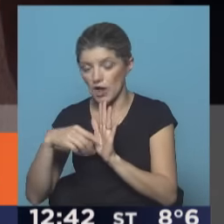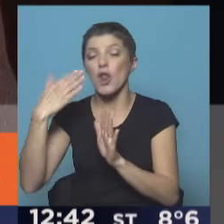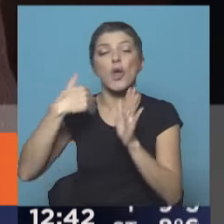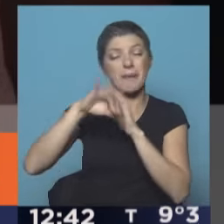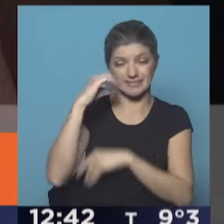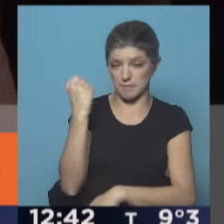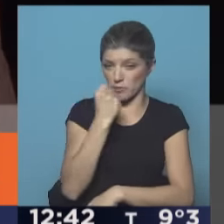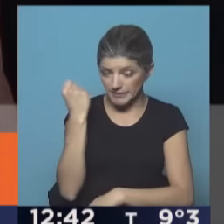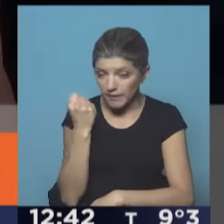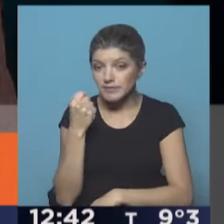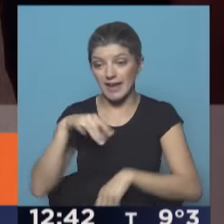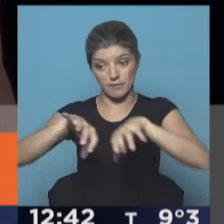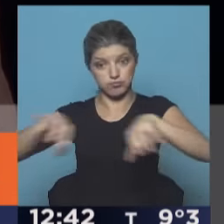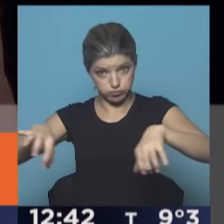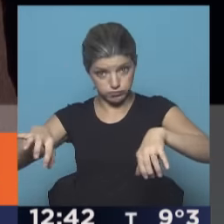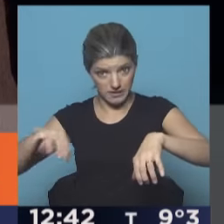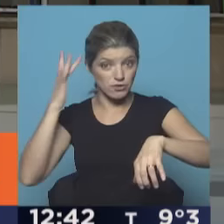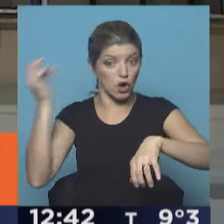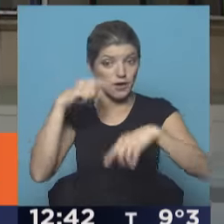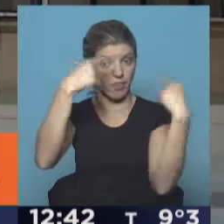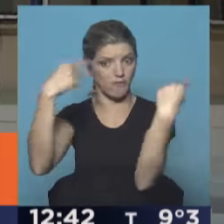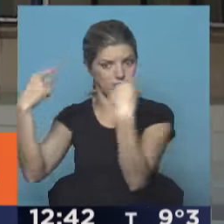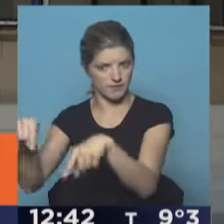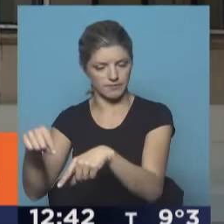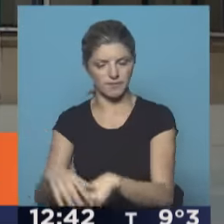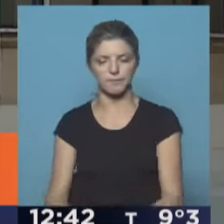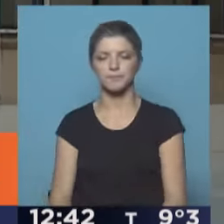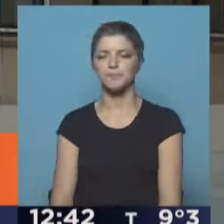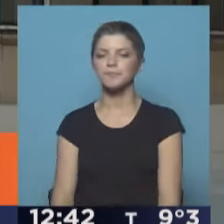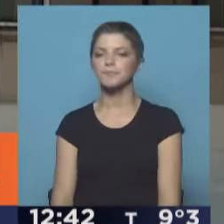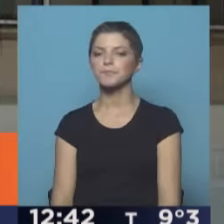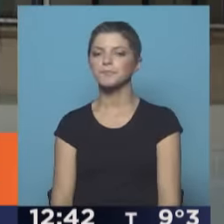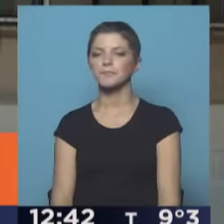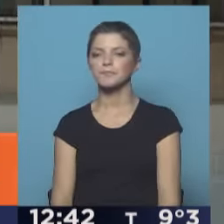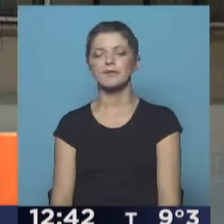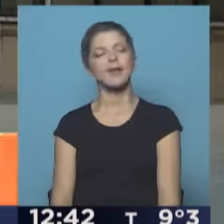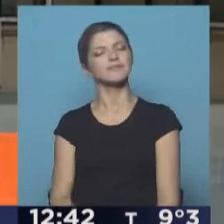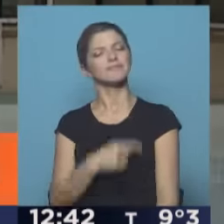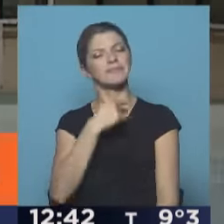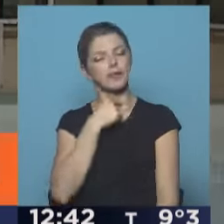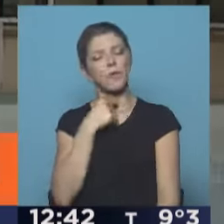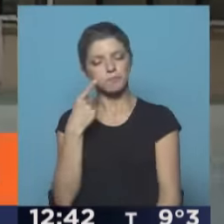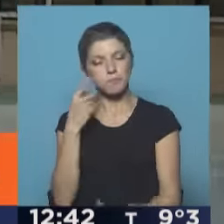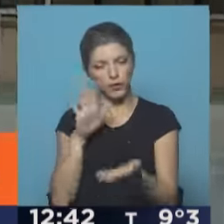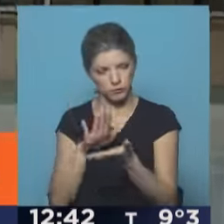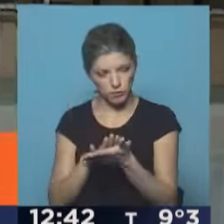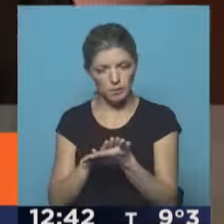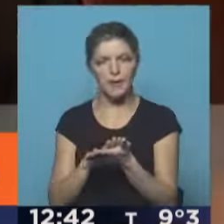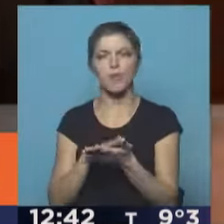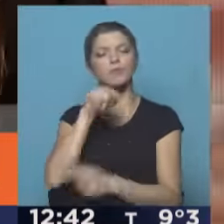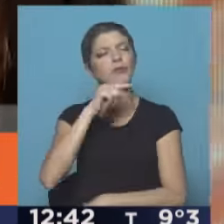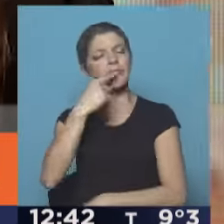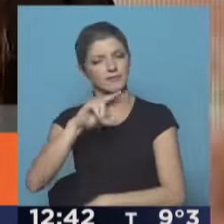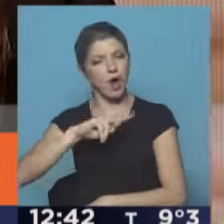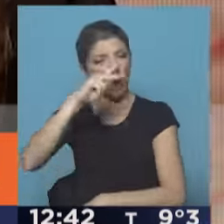fisura en términos ideológicos sí kachi me gustaría que volvamos a la figura de gyen se dice que es el segundo